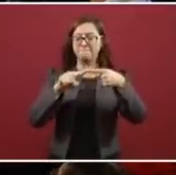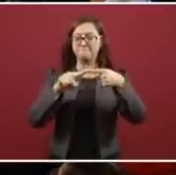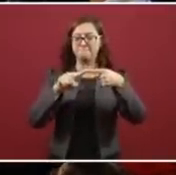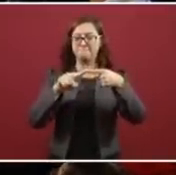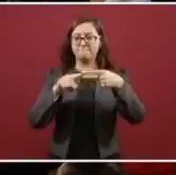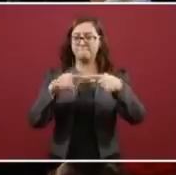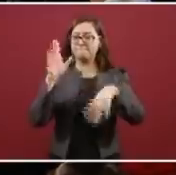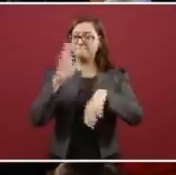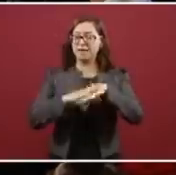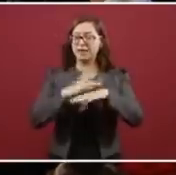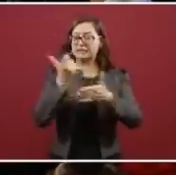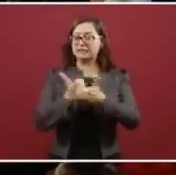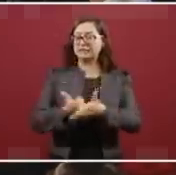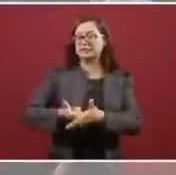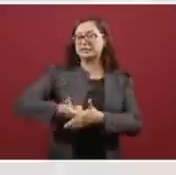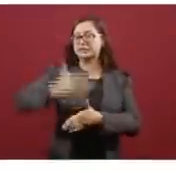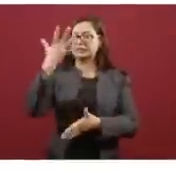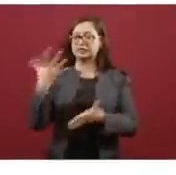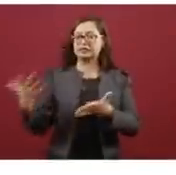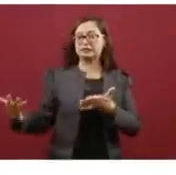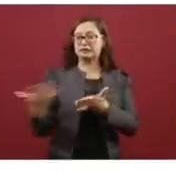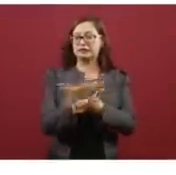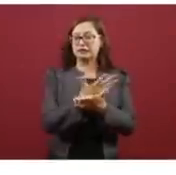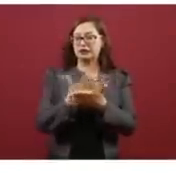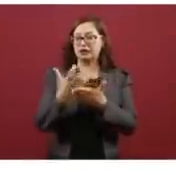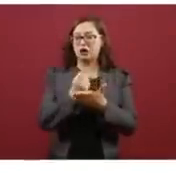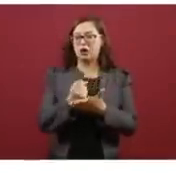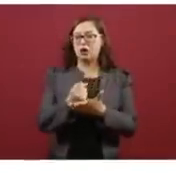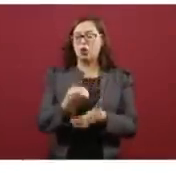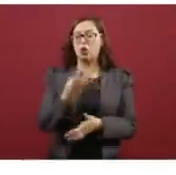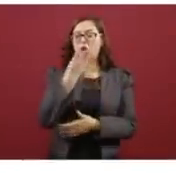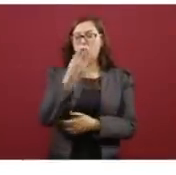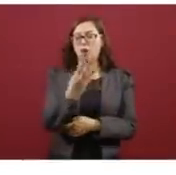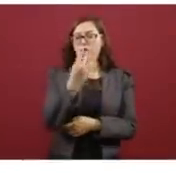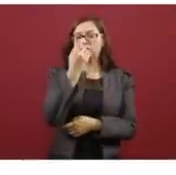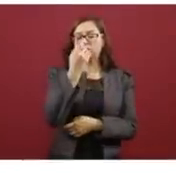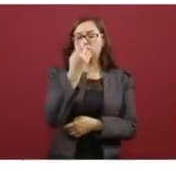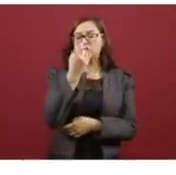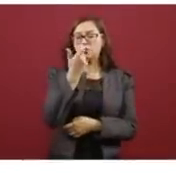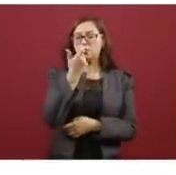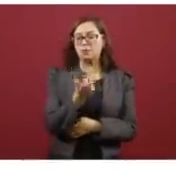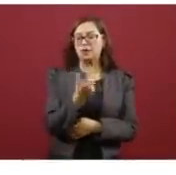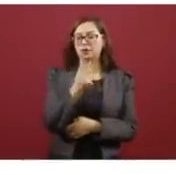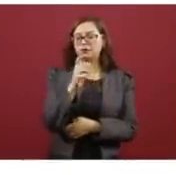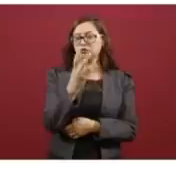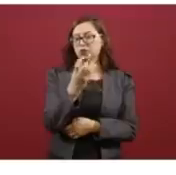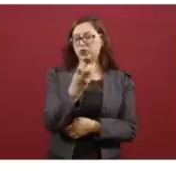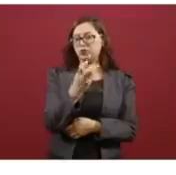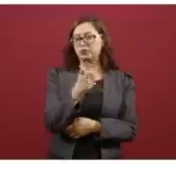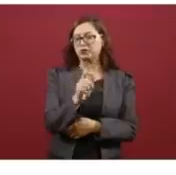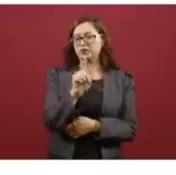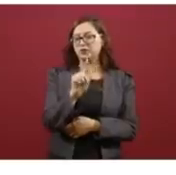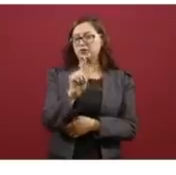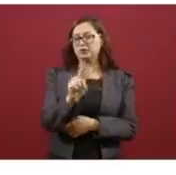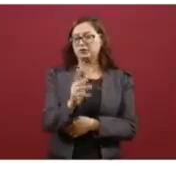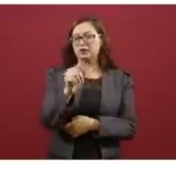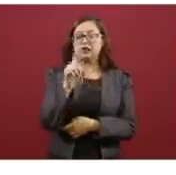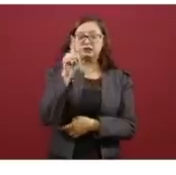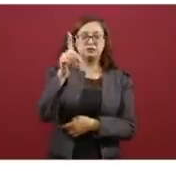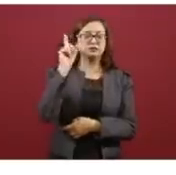de utilidad que pueden ver que es de cuatro pesos con setenta y nueve centavos en fresnillo zacatecas